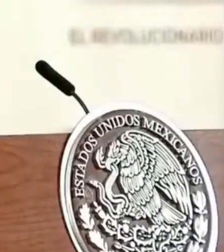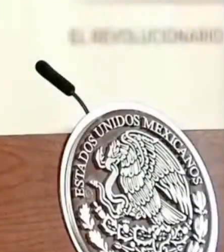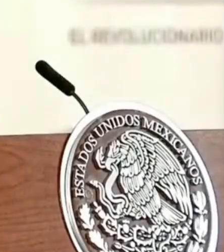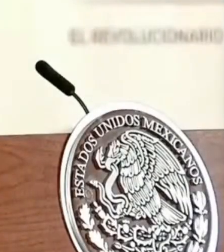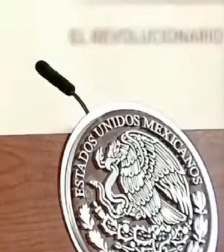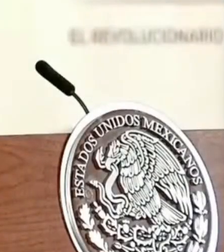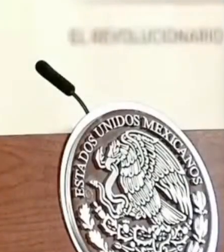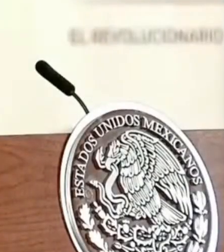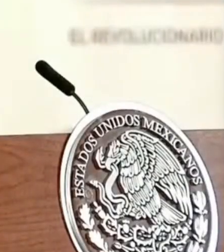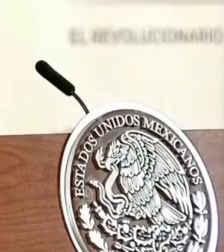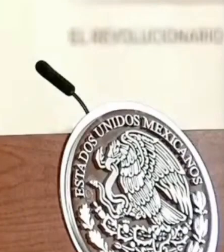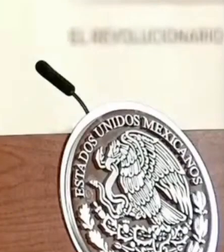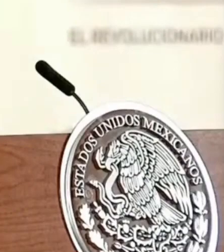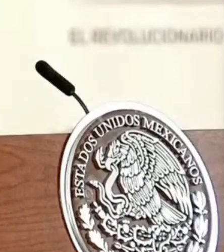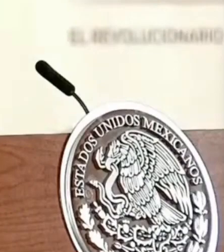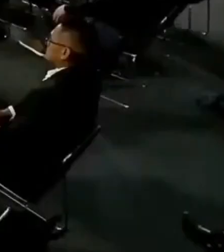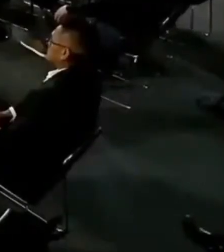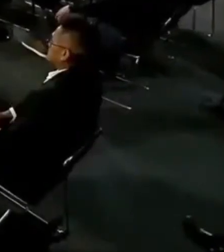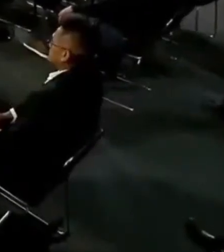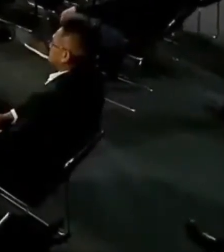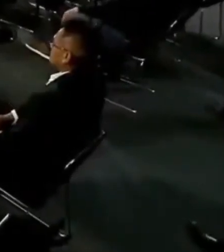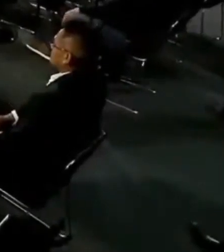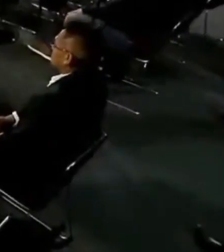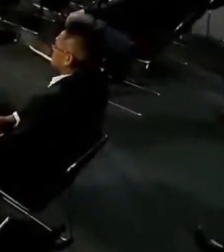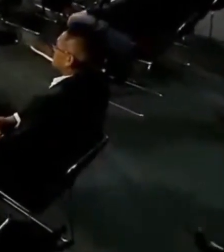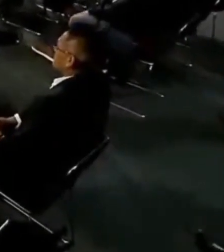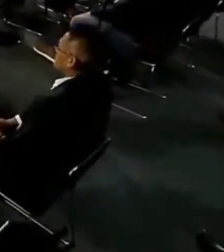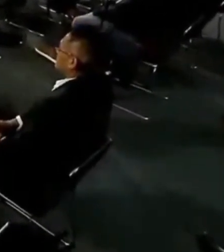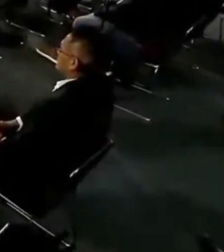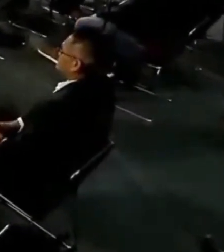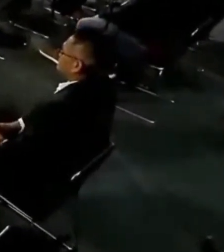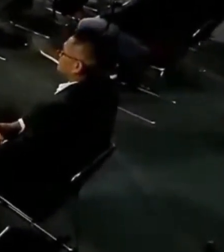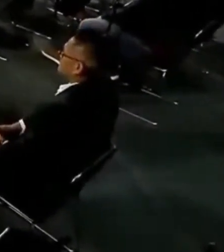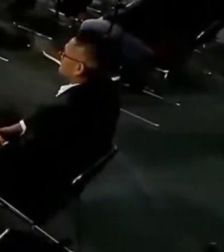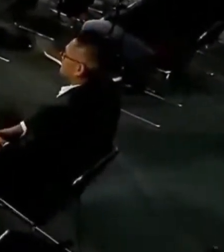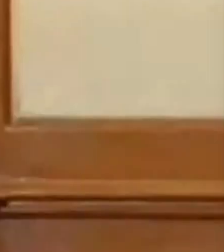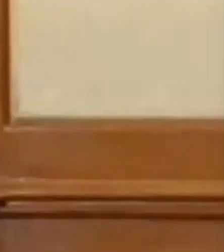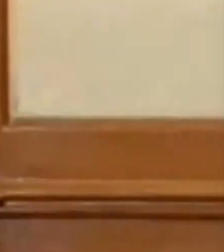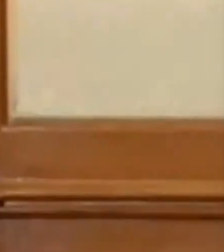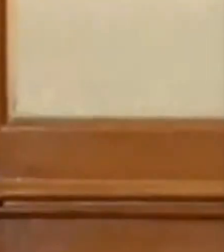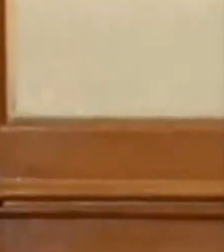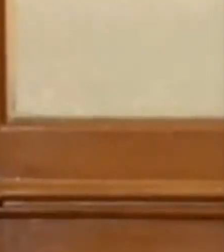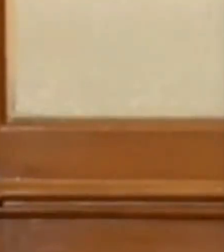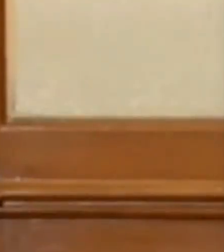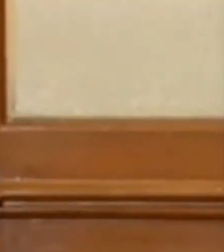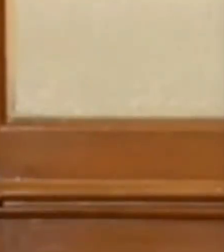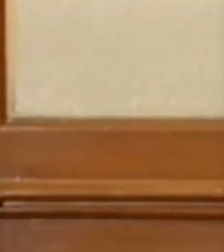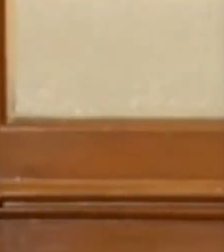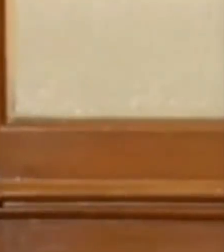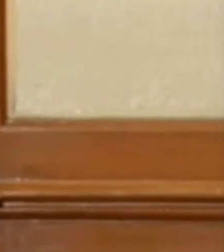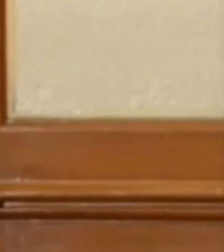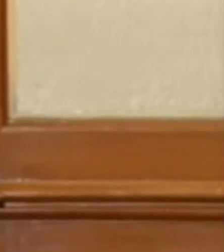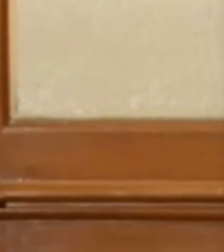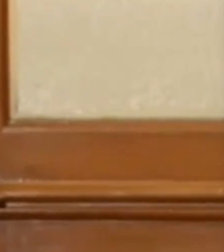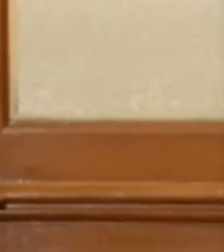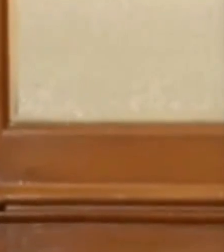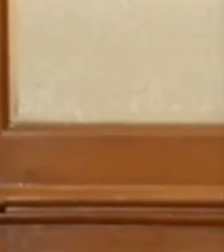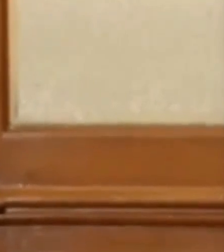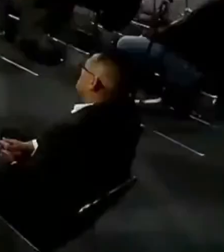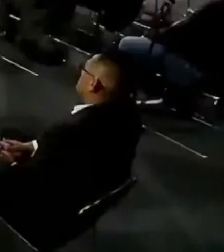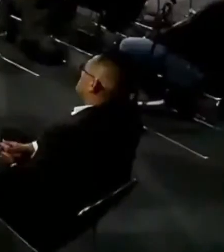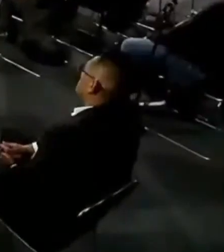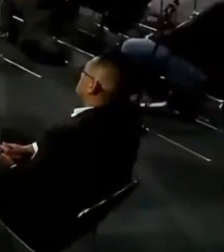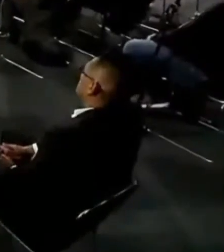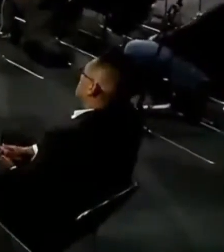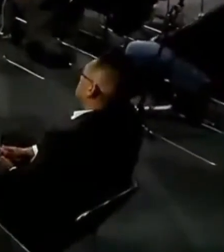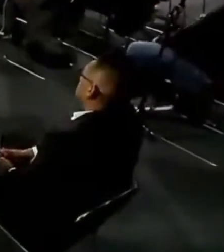hacia… Y hasta Villagrán. A Villagrán, y en algún lugar de esto pasaron.